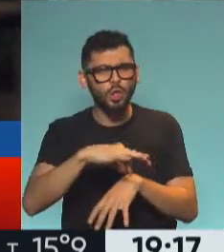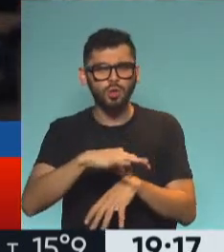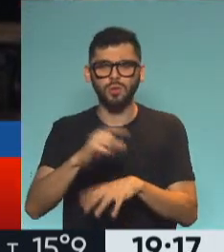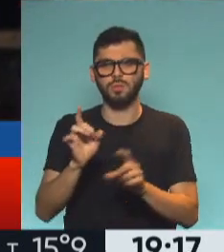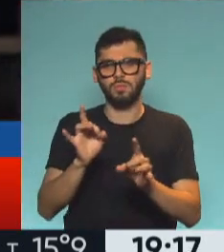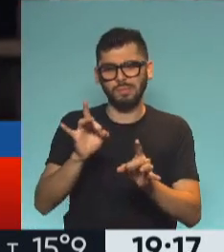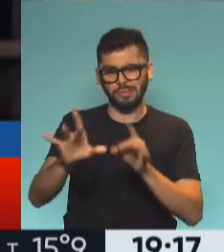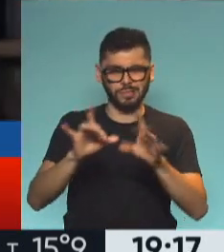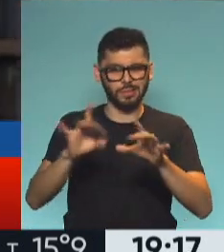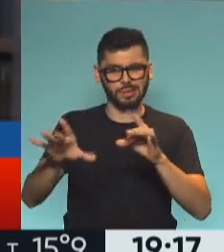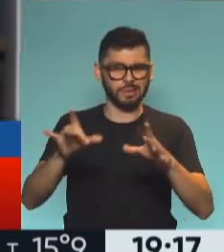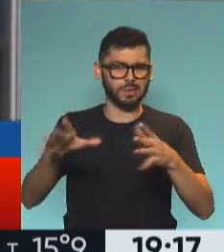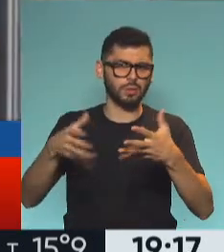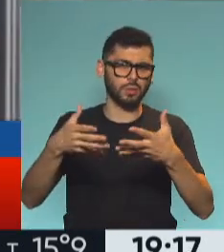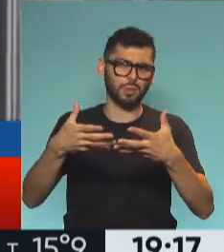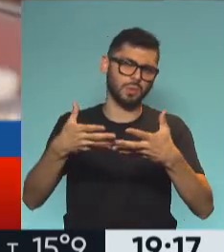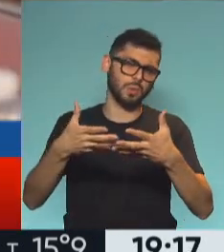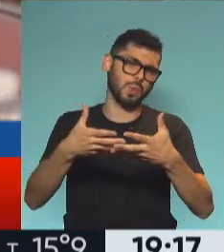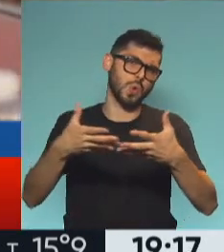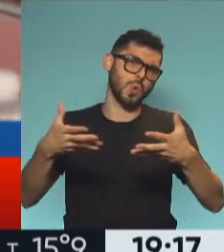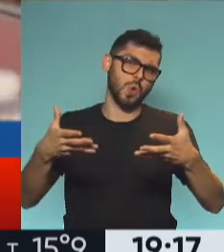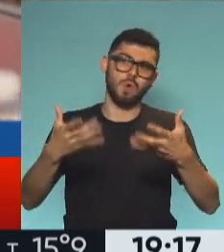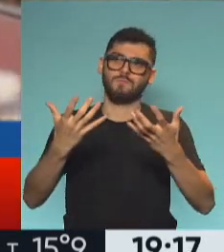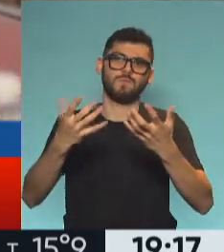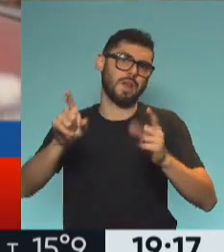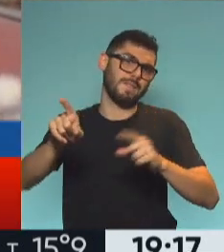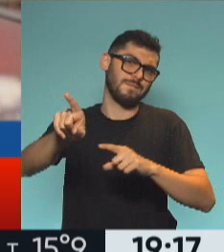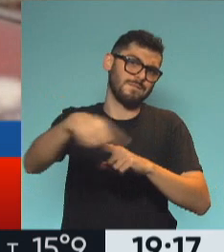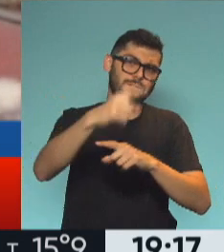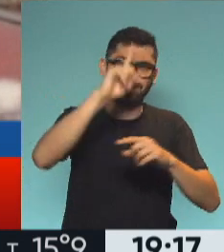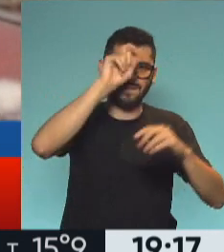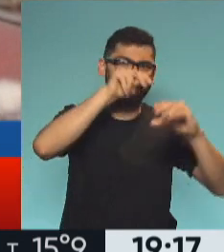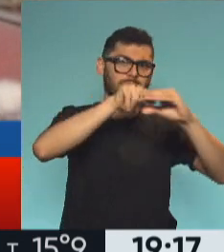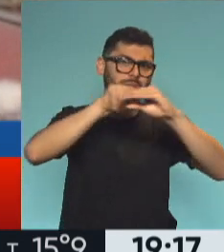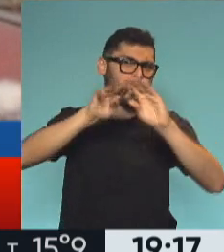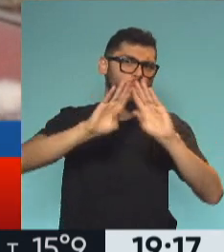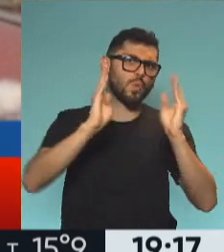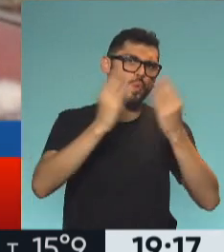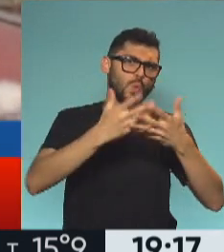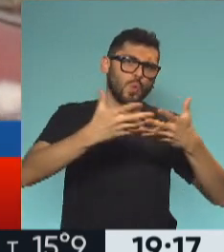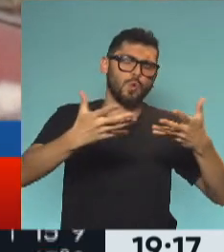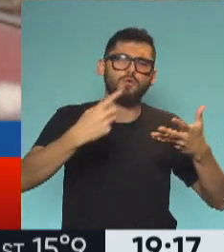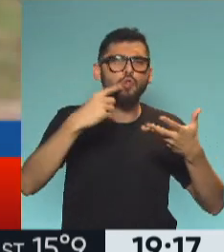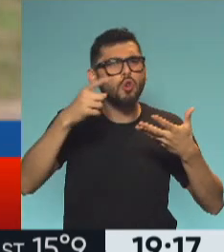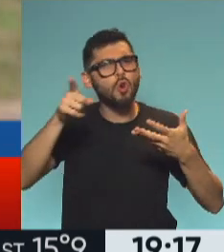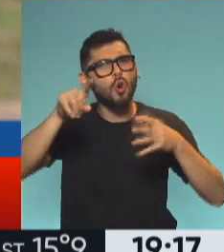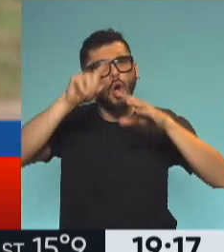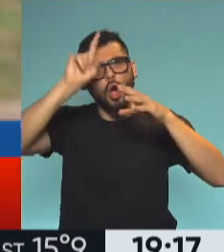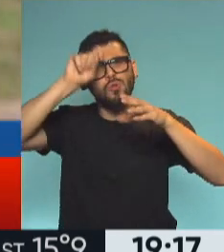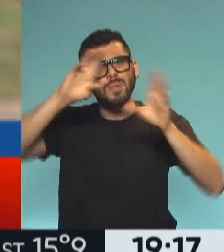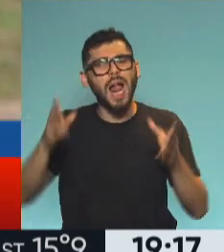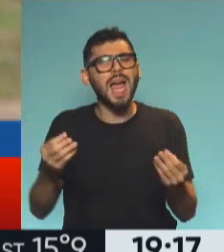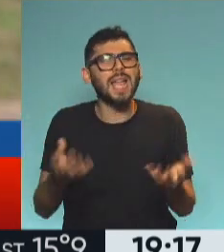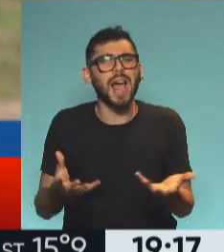casos obviamente se reflejan en las camas de terapia intensiva. ¿Cómo está el hospital en este momento? Nosotros tuvimos un